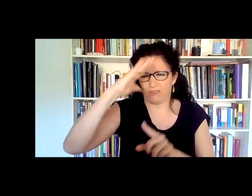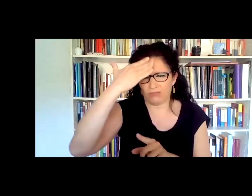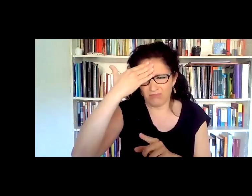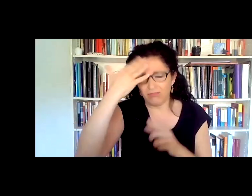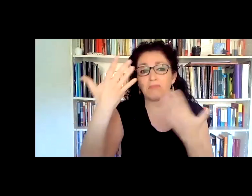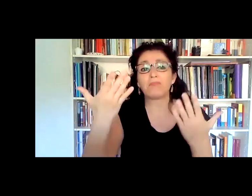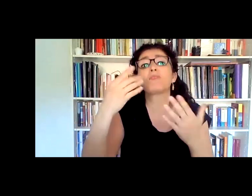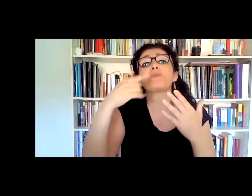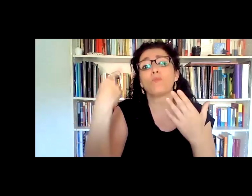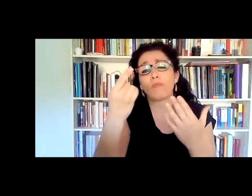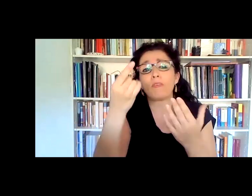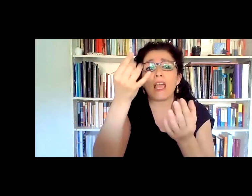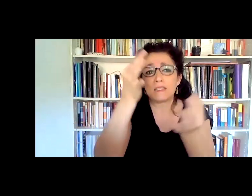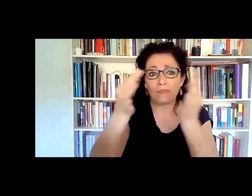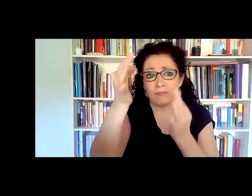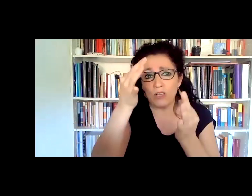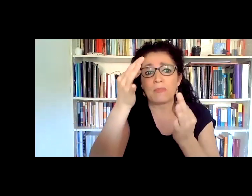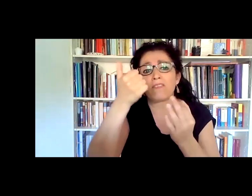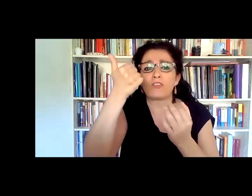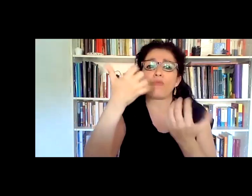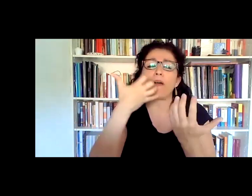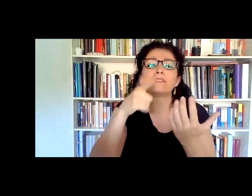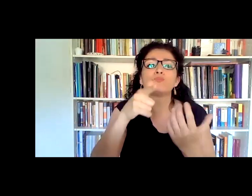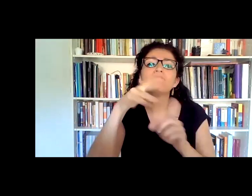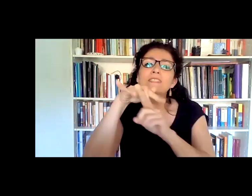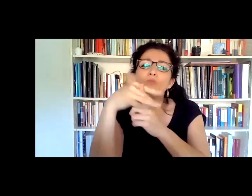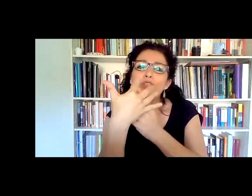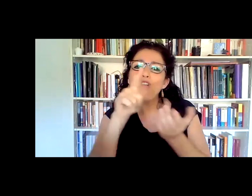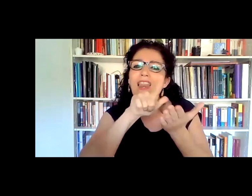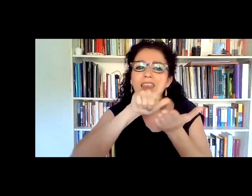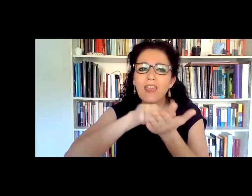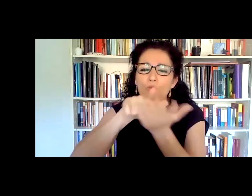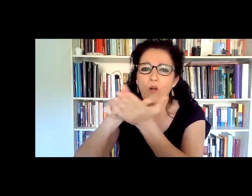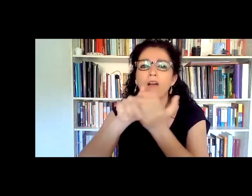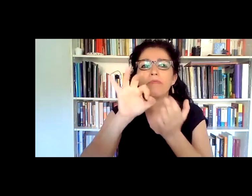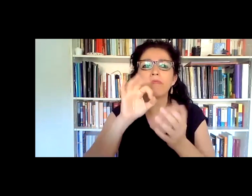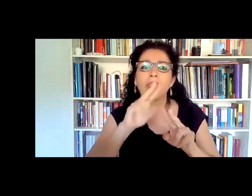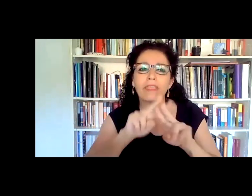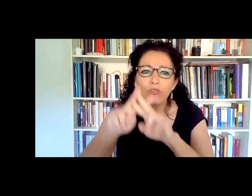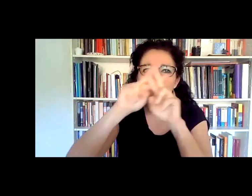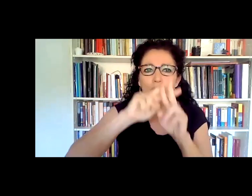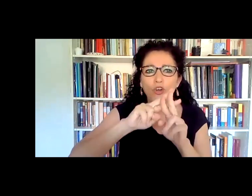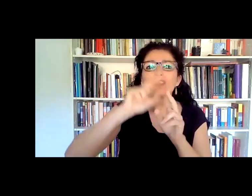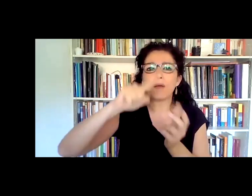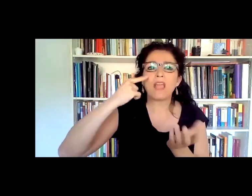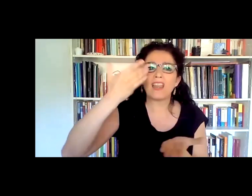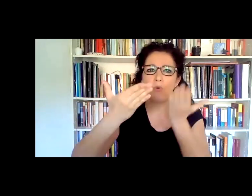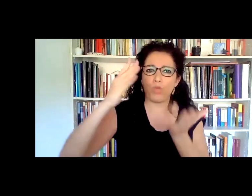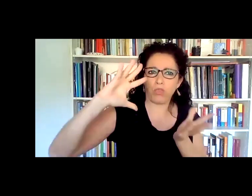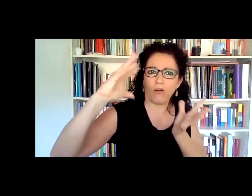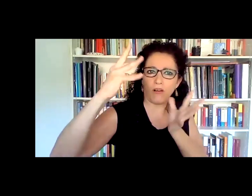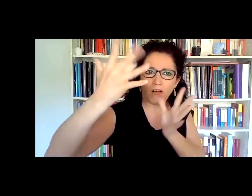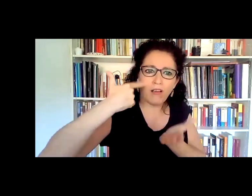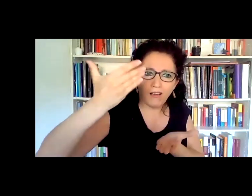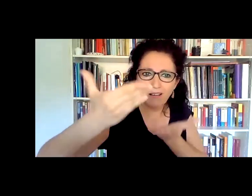de signos española en los diferentes ámbitos de uso. A partir de ahí desarrollamos una serie de objetivos específicos, como era realizar